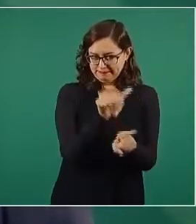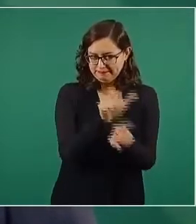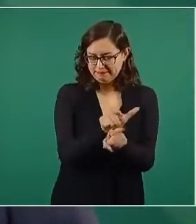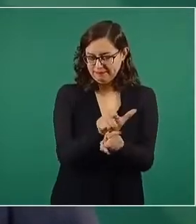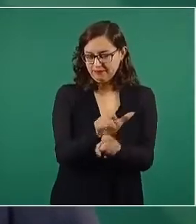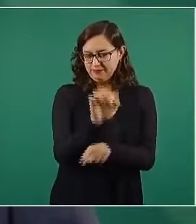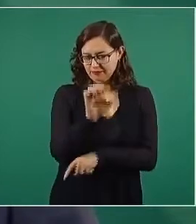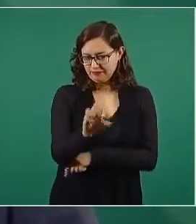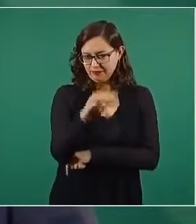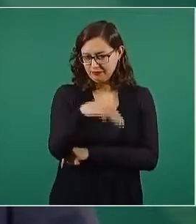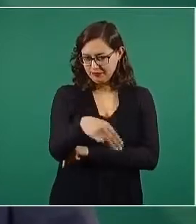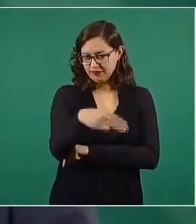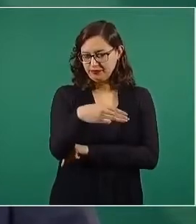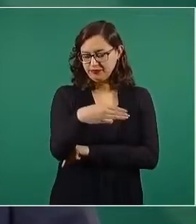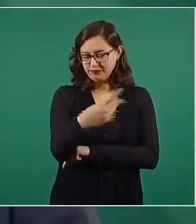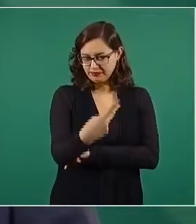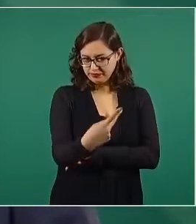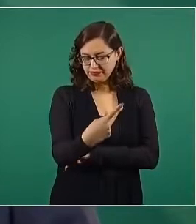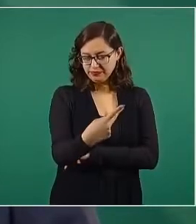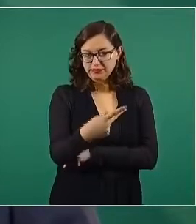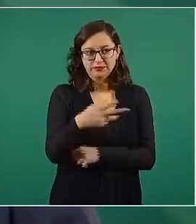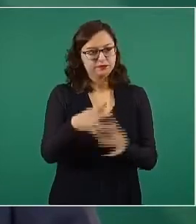no solo